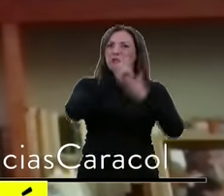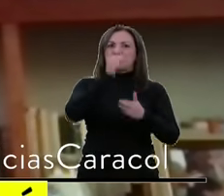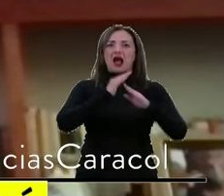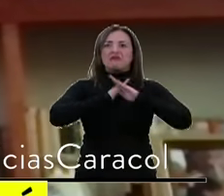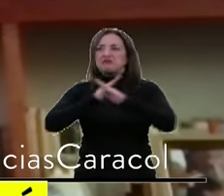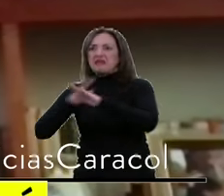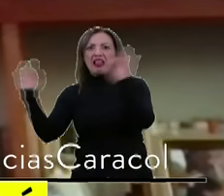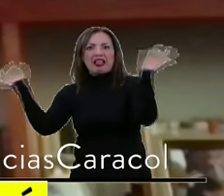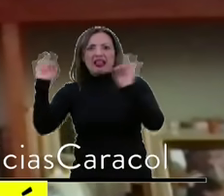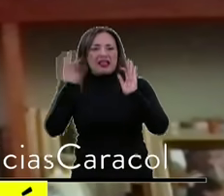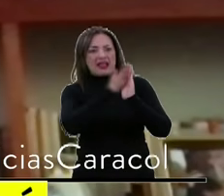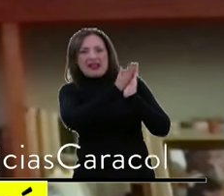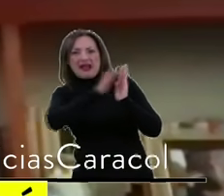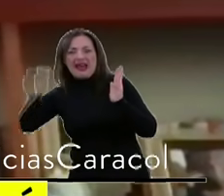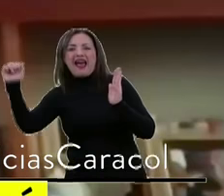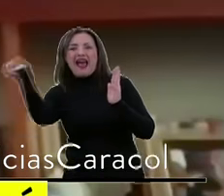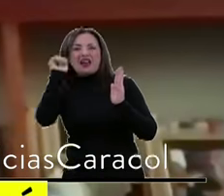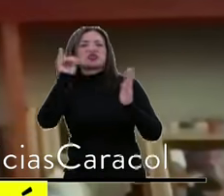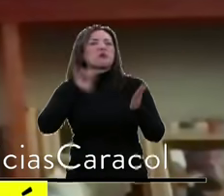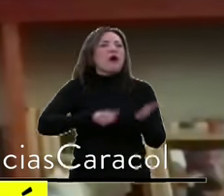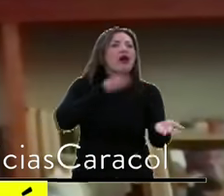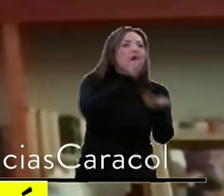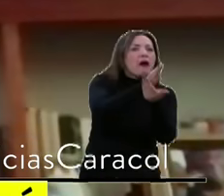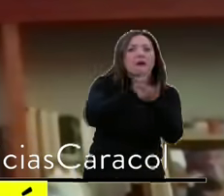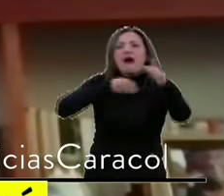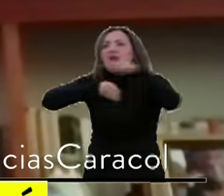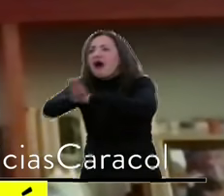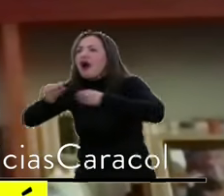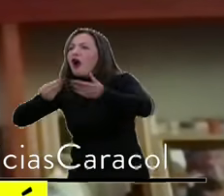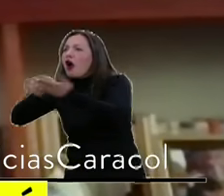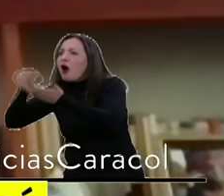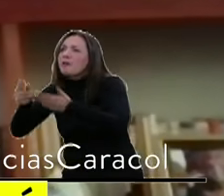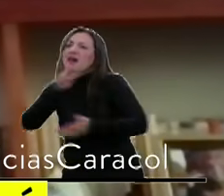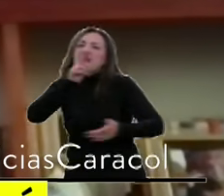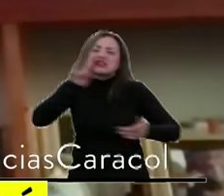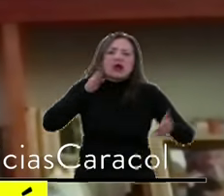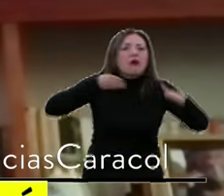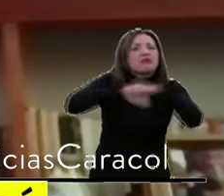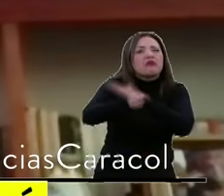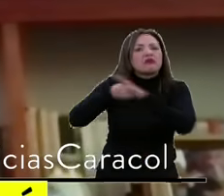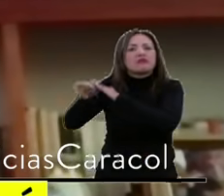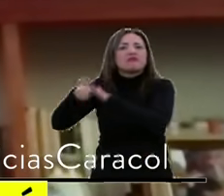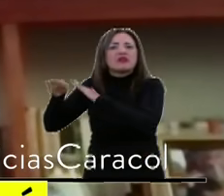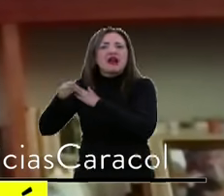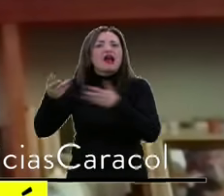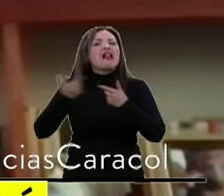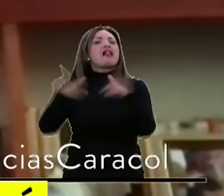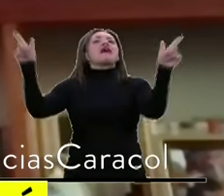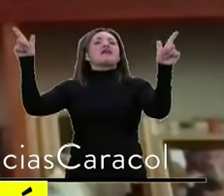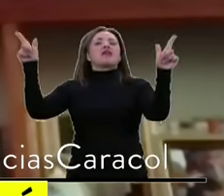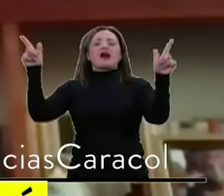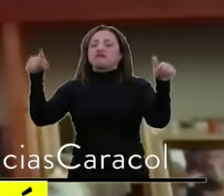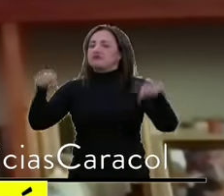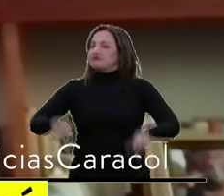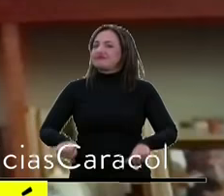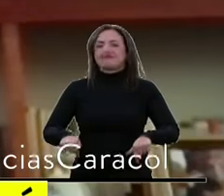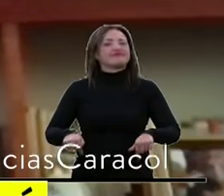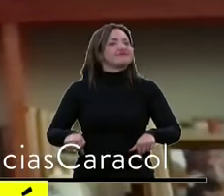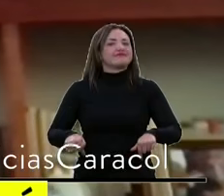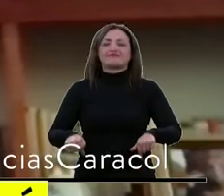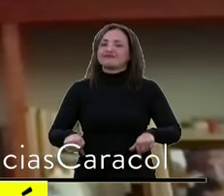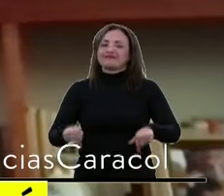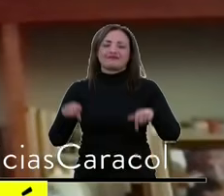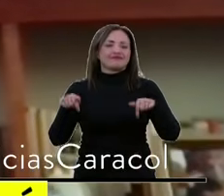con todas las actividades de comercio con todas las actividades productivas y sociales activas pues en estos momentos lo